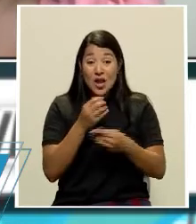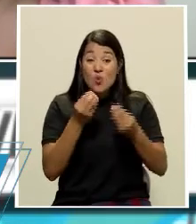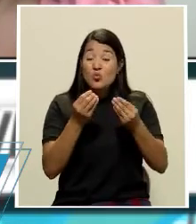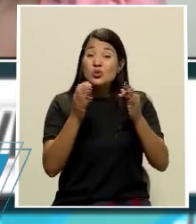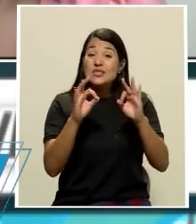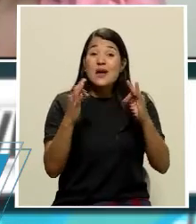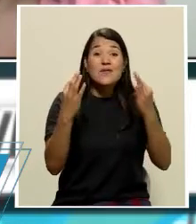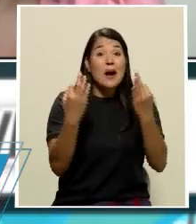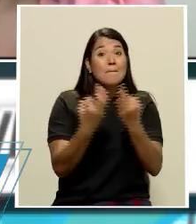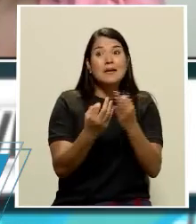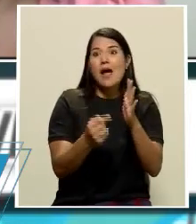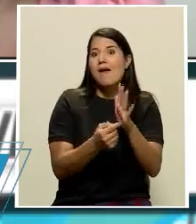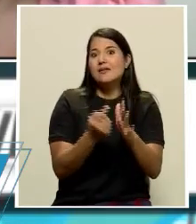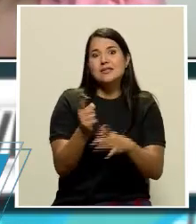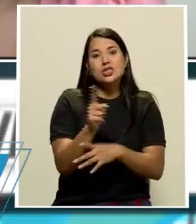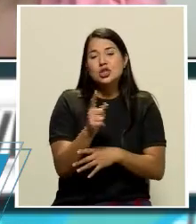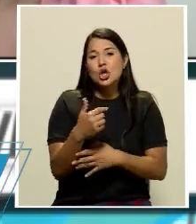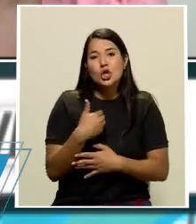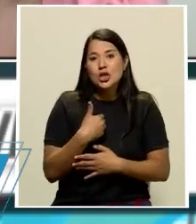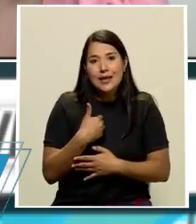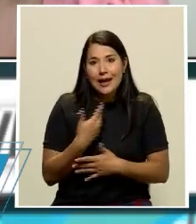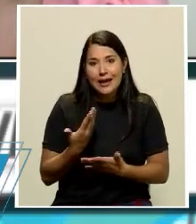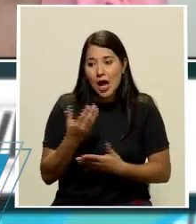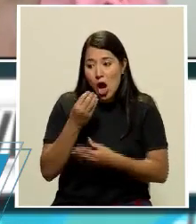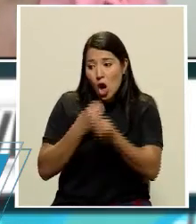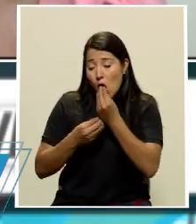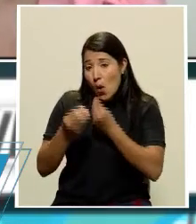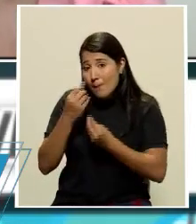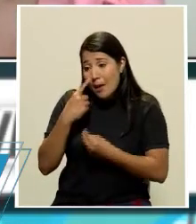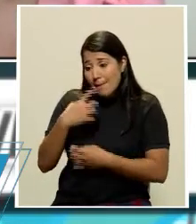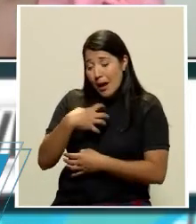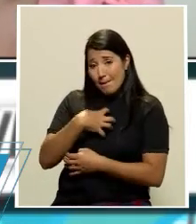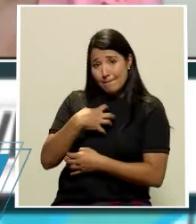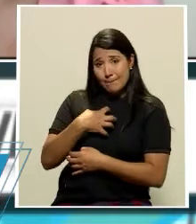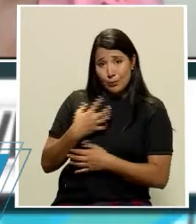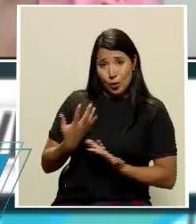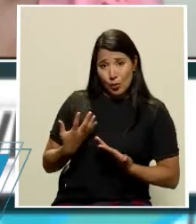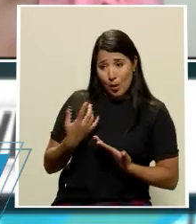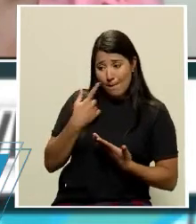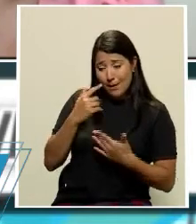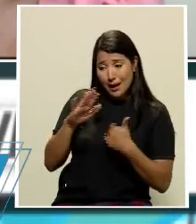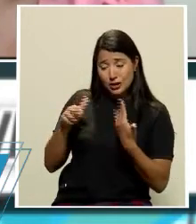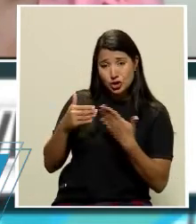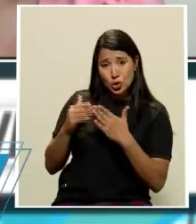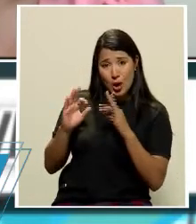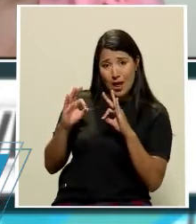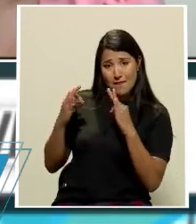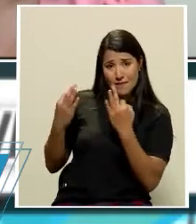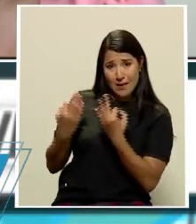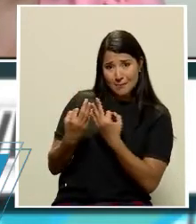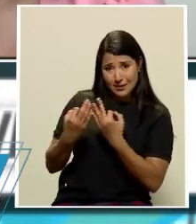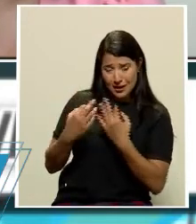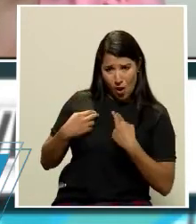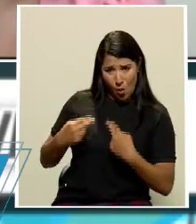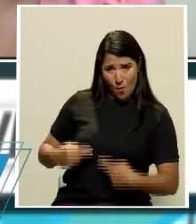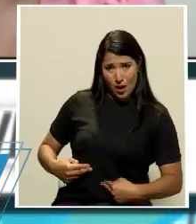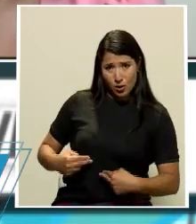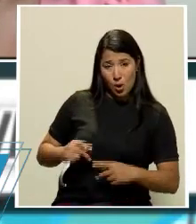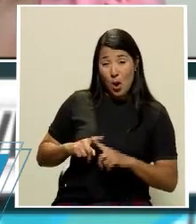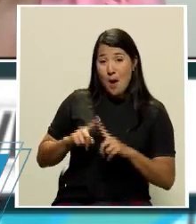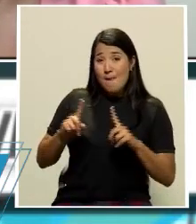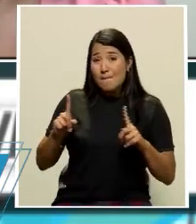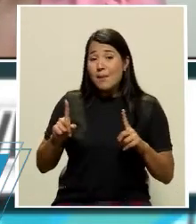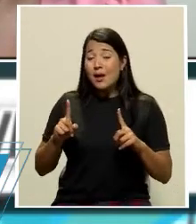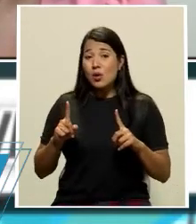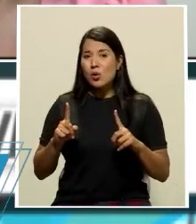que a lo mejor no tienen suficiente alimento para todos los humanos que habitan en ella, pero se